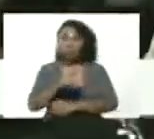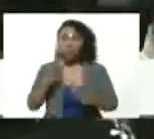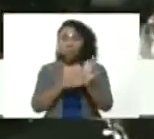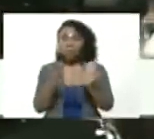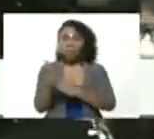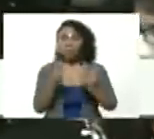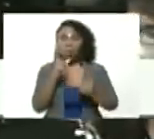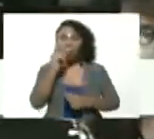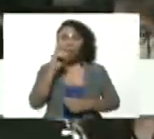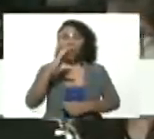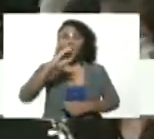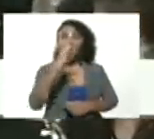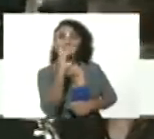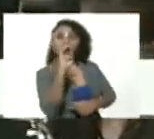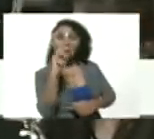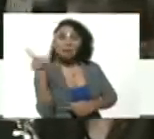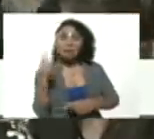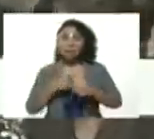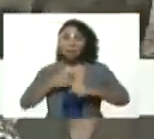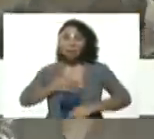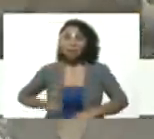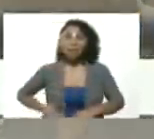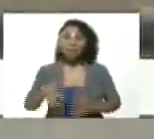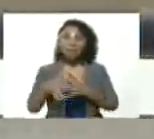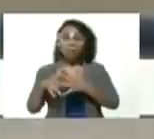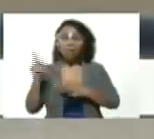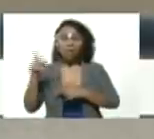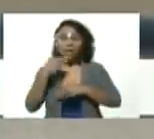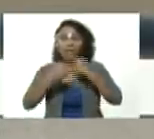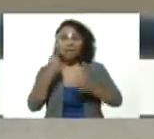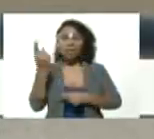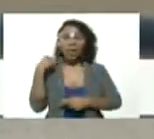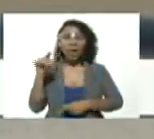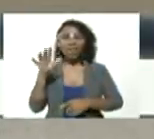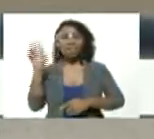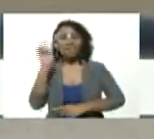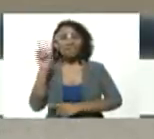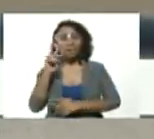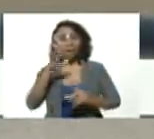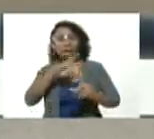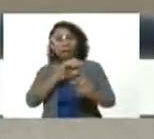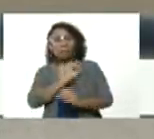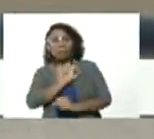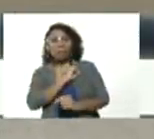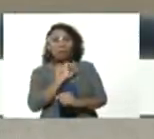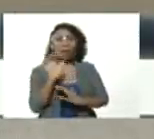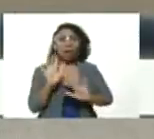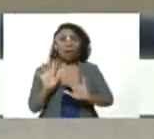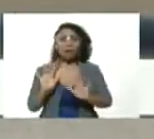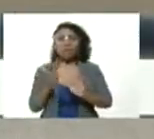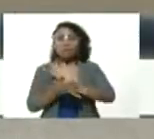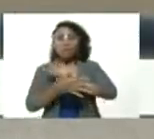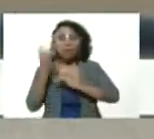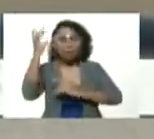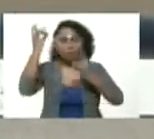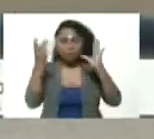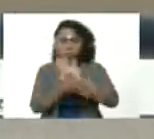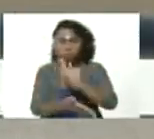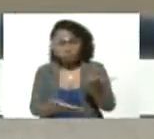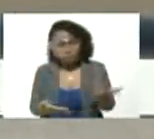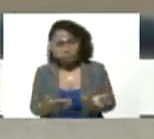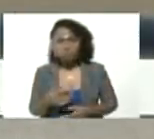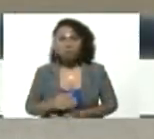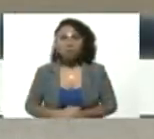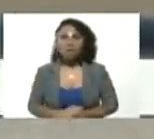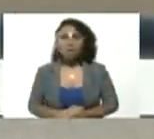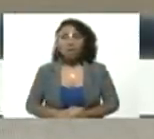Barack Hussein Obama declarando a Venezuela una amenaza a la seguridad de los Estados Unidos, lo cual es muy peligroso. Luego órdenes